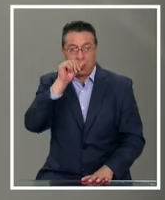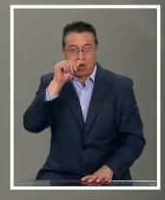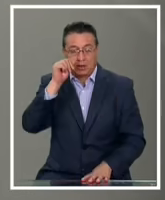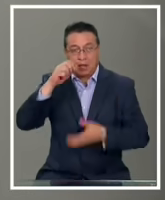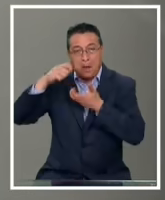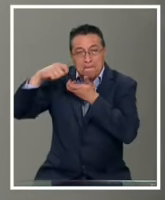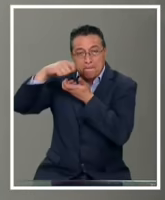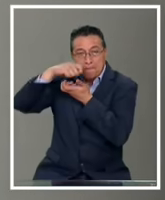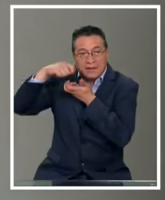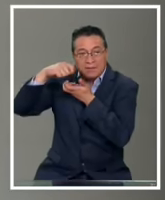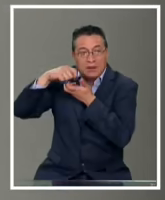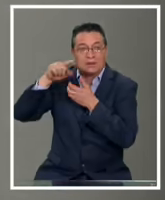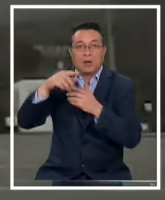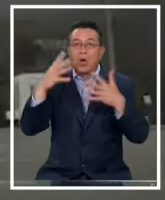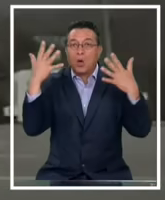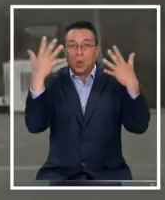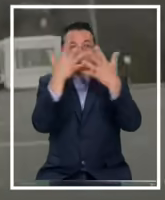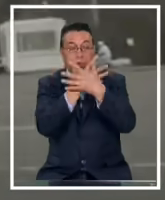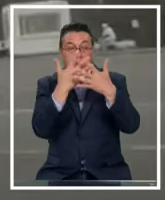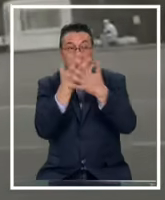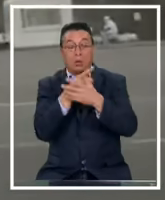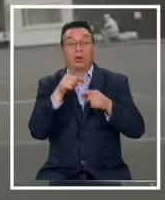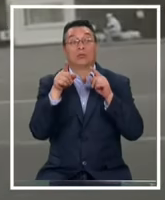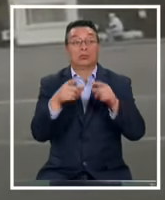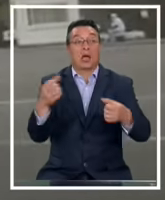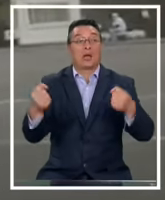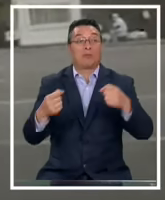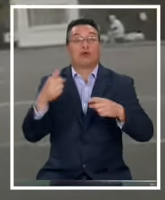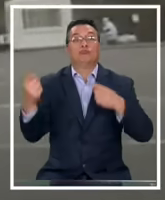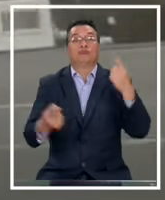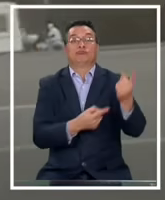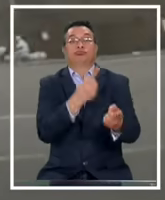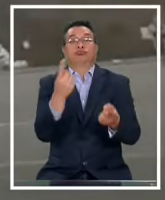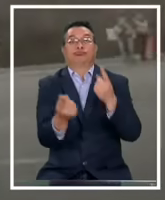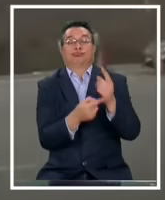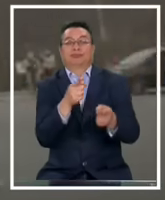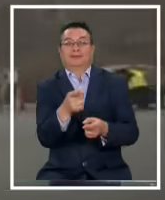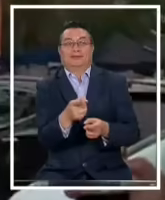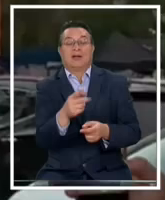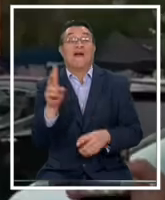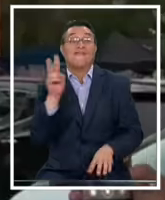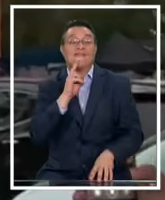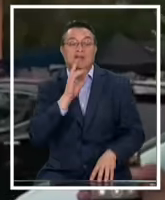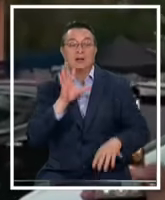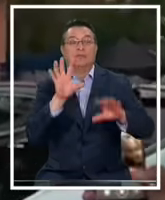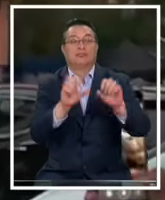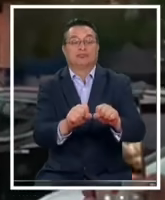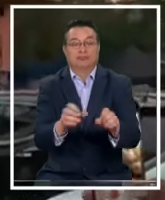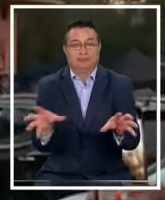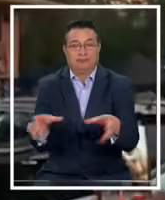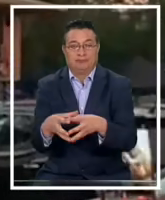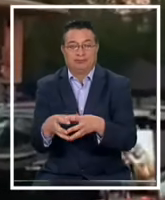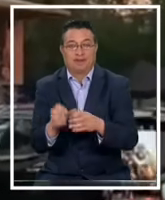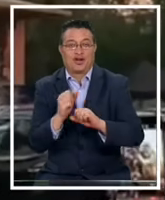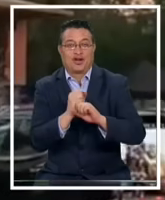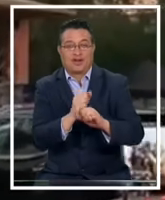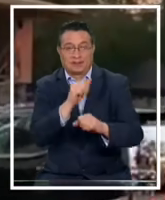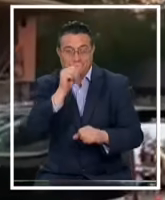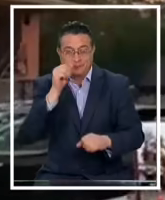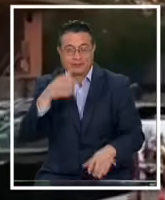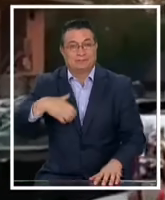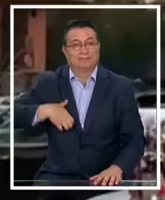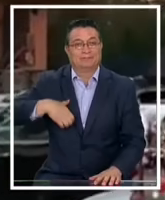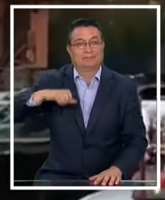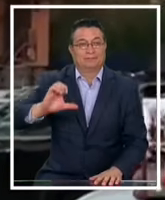pasta base pasaban inadvertidos con estos camiones petroleros el viernes se fueron detenidos por la brigada antinarcóticos de la pdi